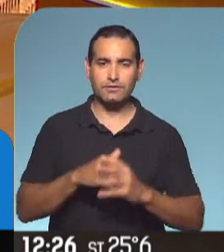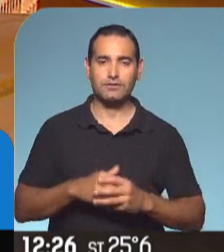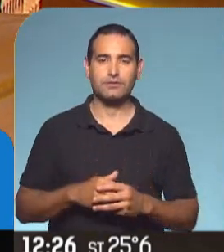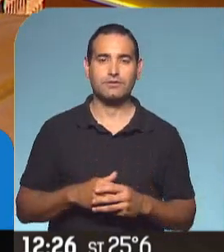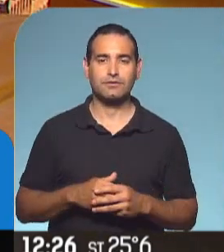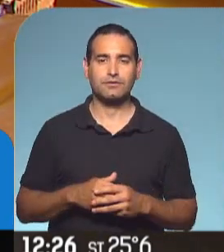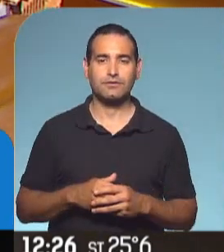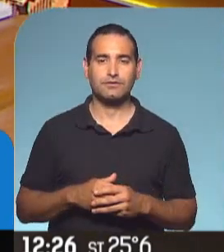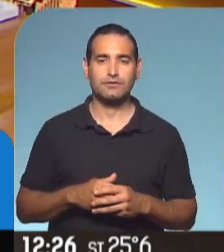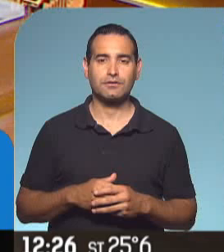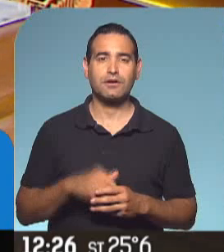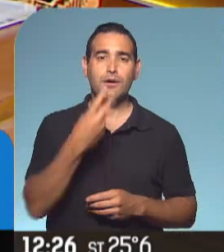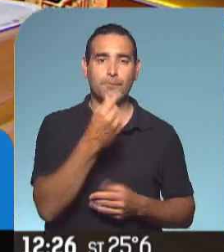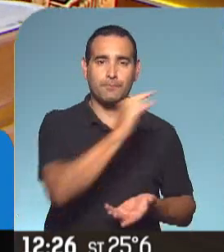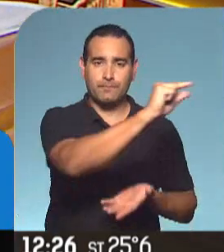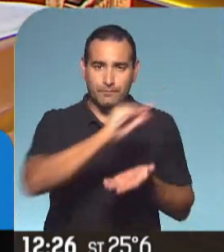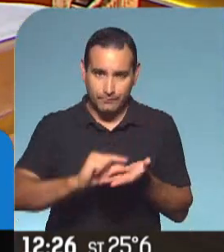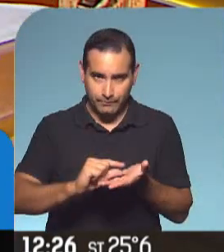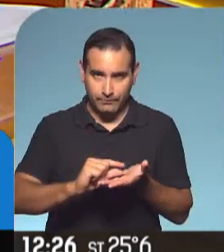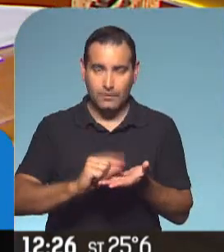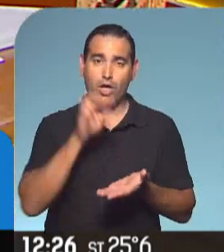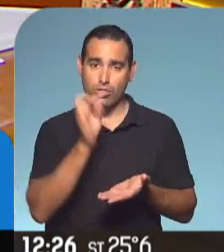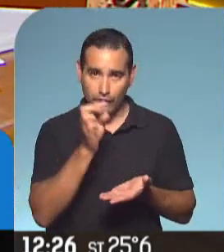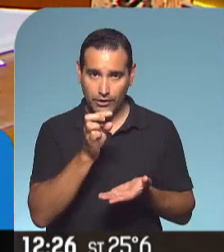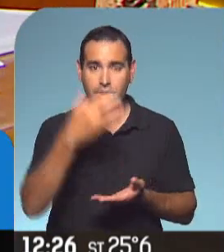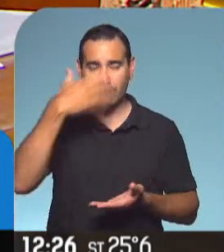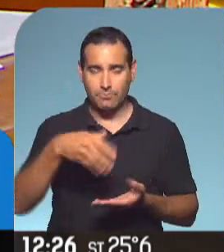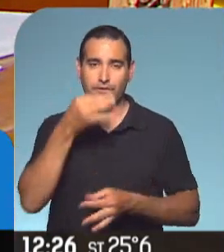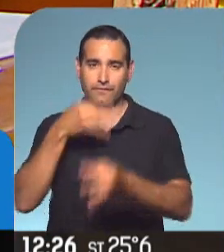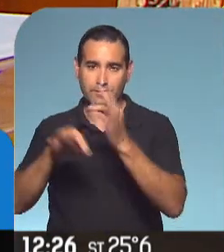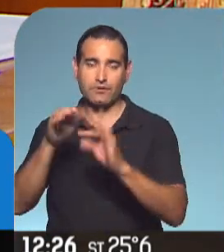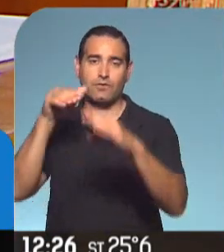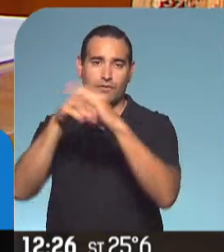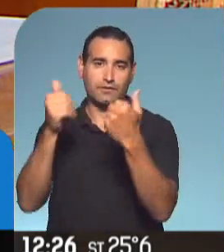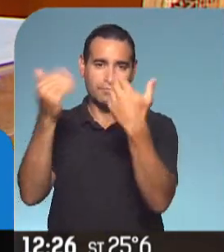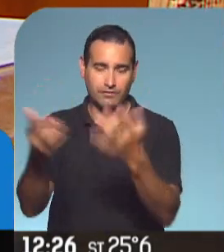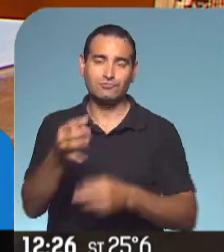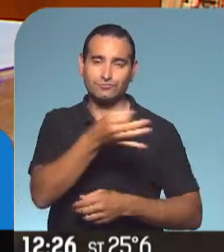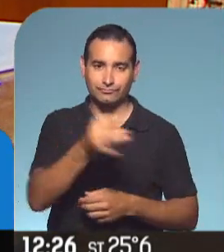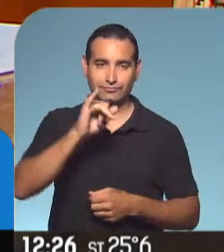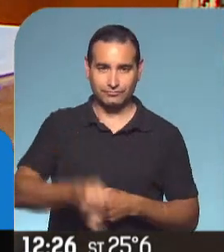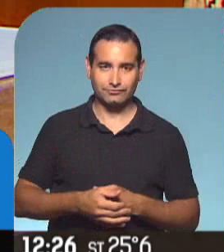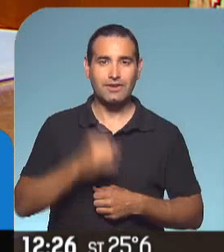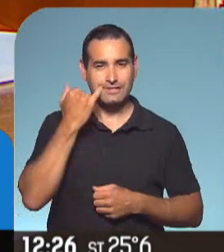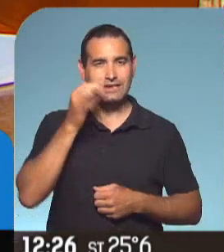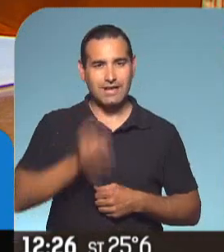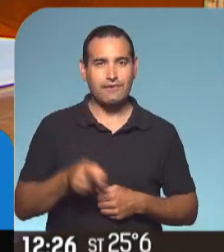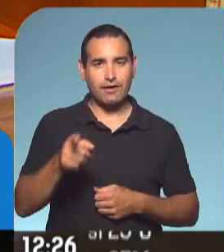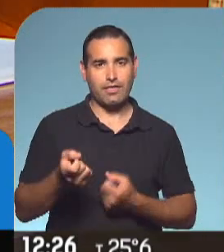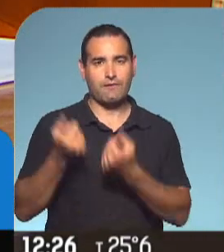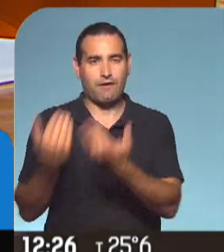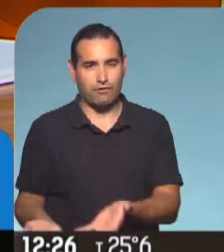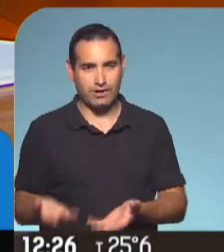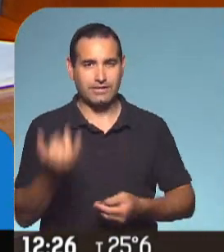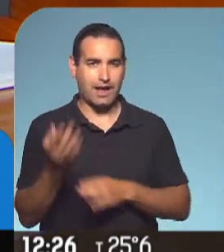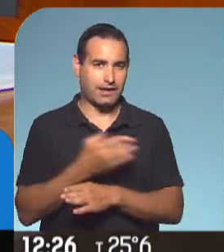concertó, que se pide ese crédito para que estuvieran los dólares ya había un para que beneficiario se pudieran fugar. probablemente. Claro, como que eso pudo